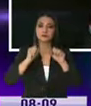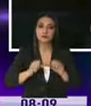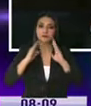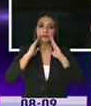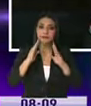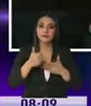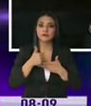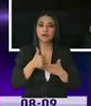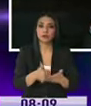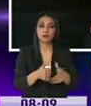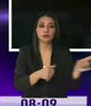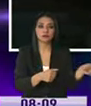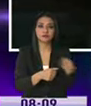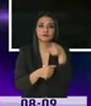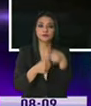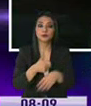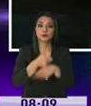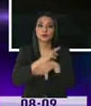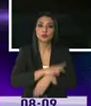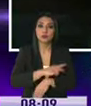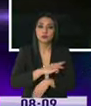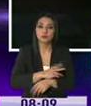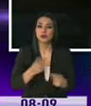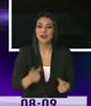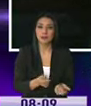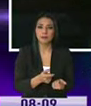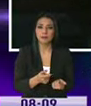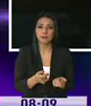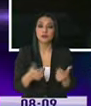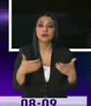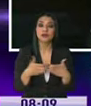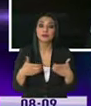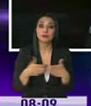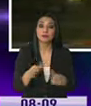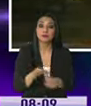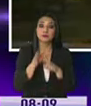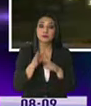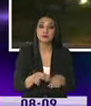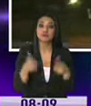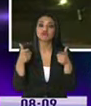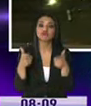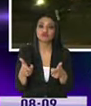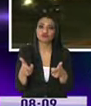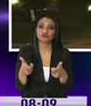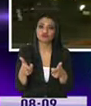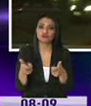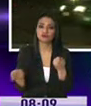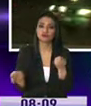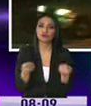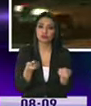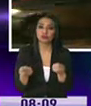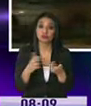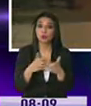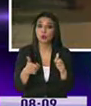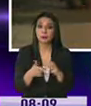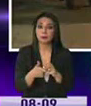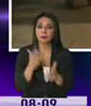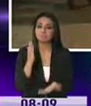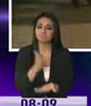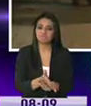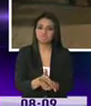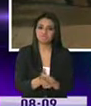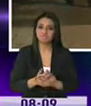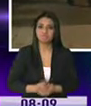a rutear a la autoridad municipal para que inmediatamente vaya un equipo y con esto evitar estos inconvenientes y estas personas